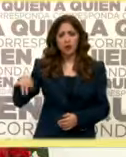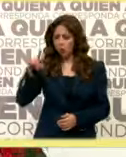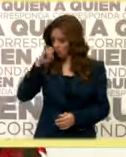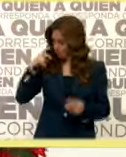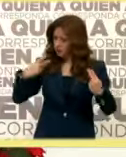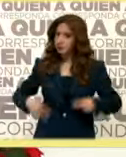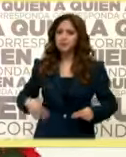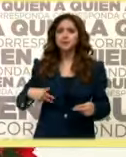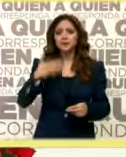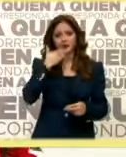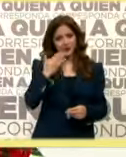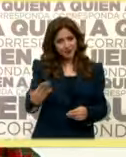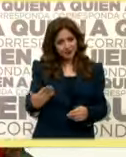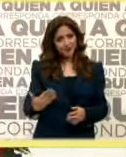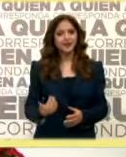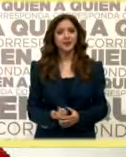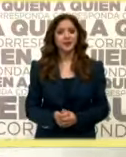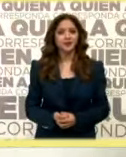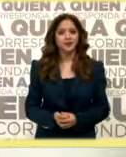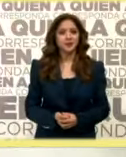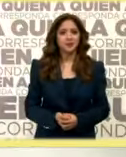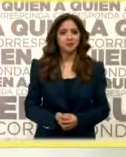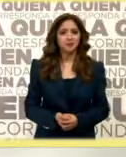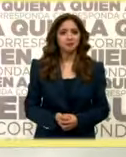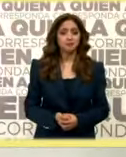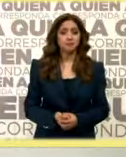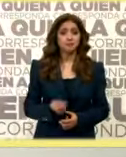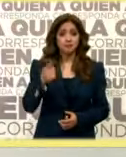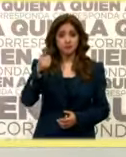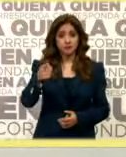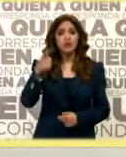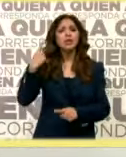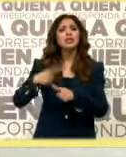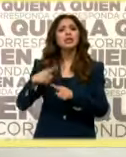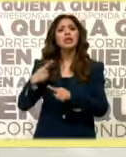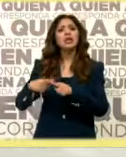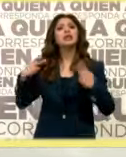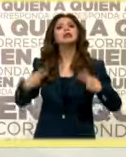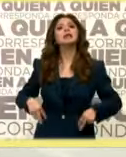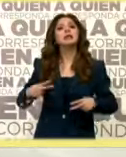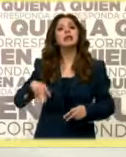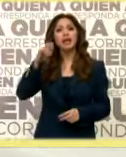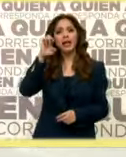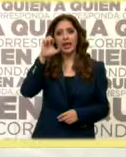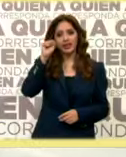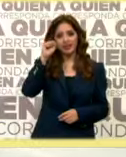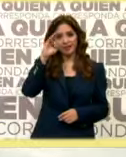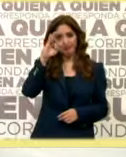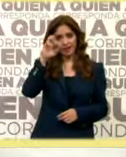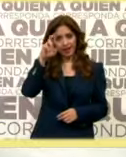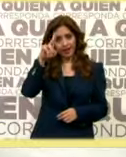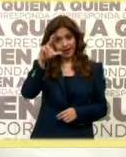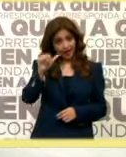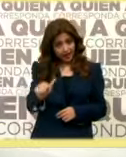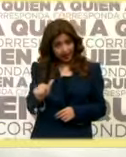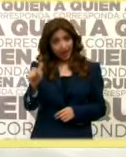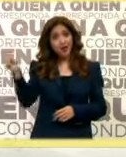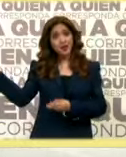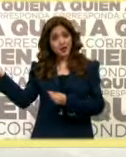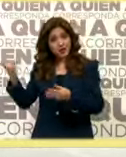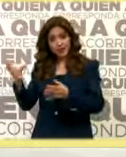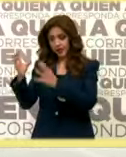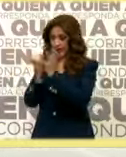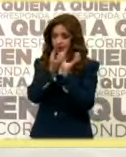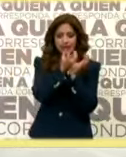Muchas gracias. Bien. Muchas gracias. Mire, oye, ¿qué tal? ¿Quién la mariposa está monarca. Mi niña? Esfera. Esfera. Me trae una esfera y la está vistiendo esfera.